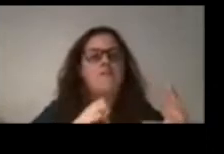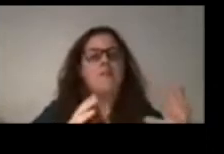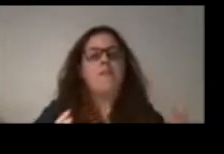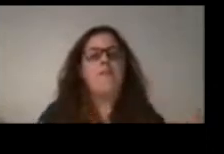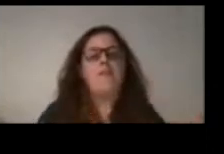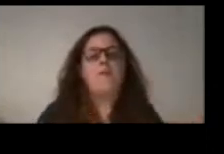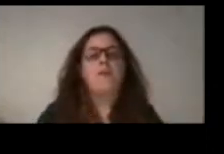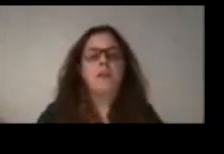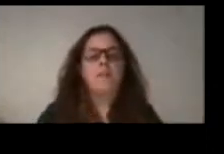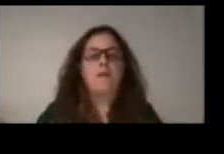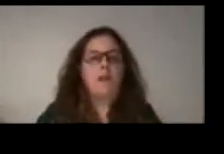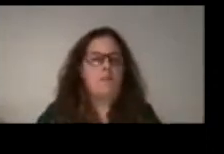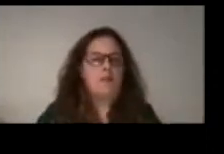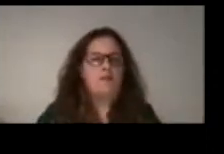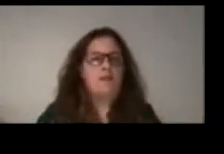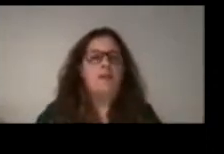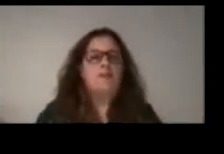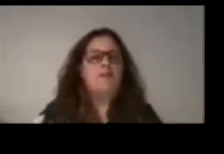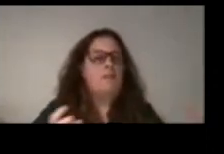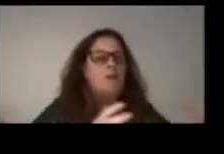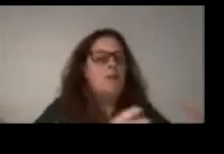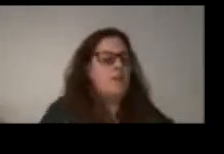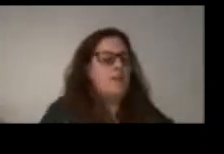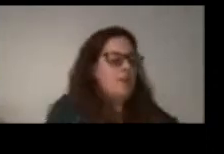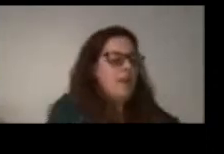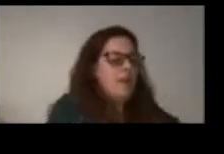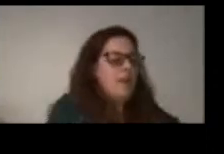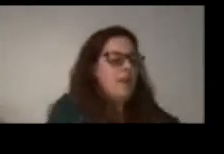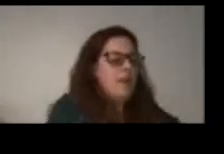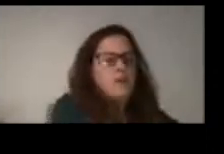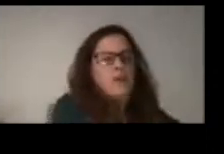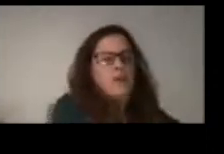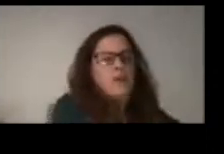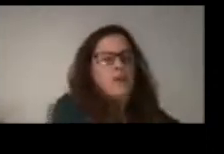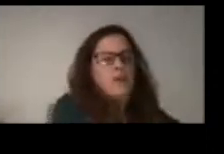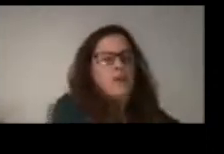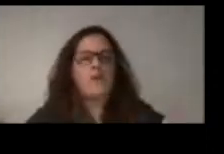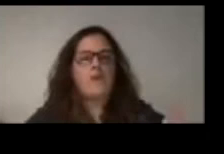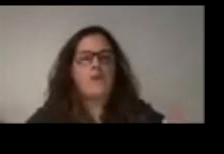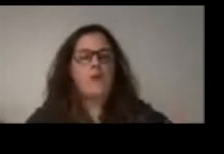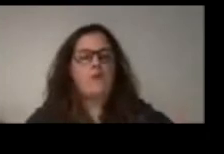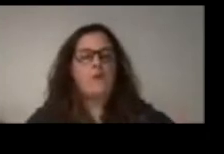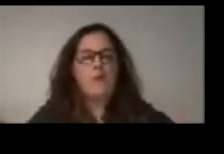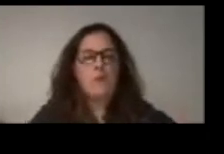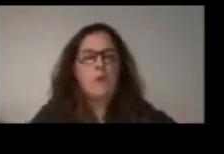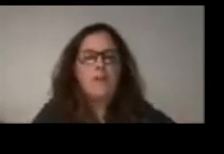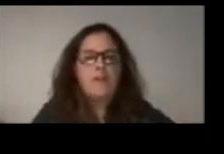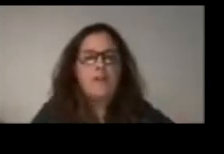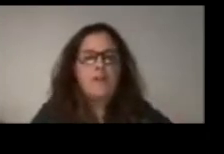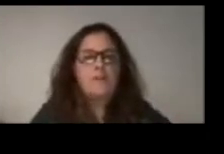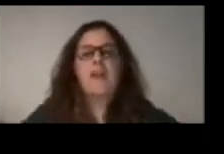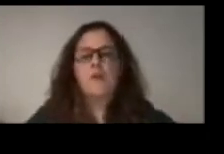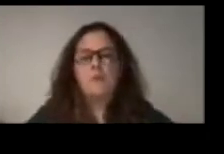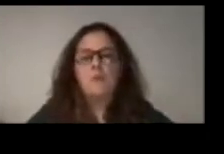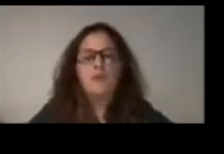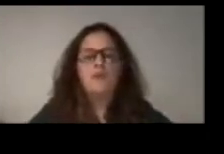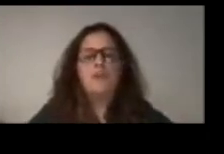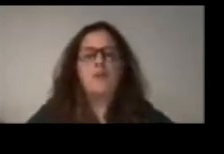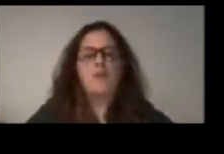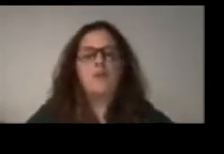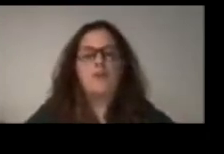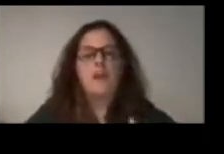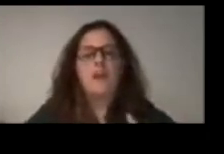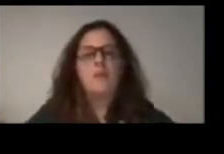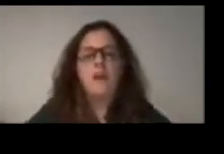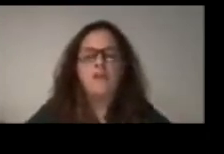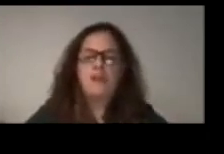ahí se va empezando a abrir el panorama. Se puede ya plantear una solicitud de información, se puede determinar qué